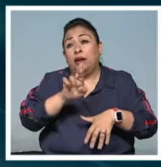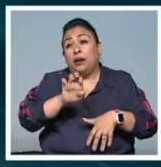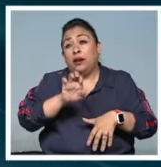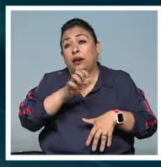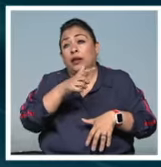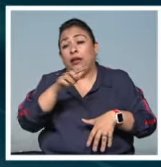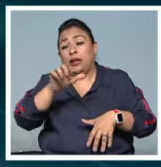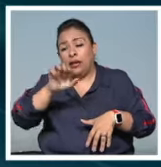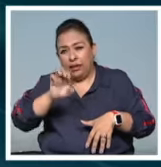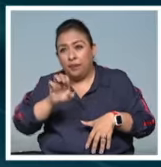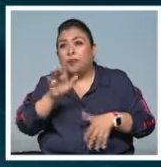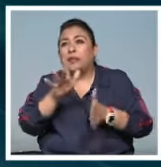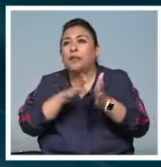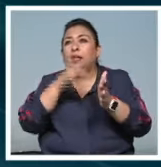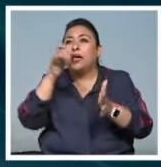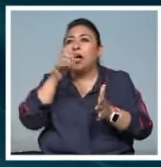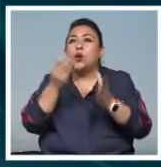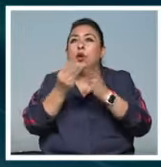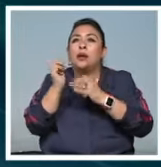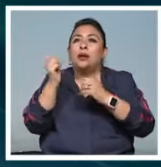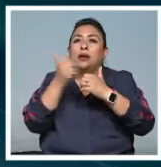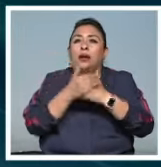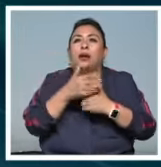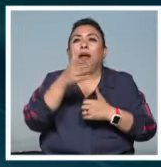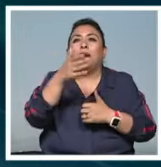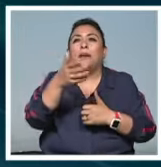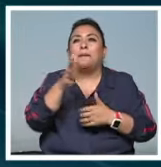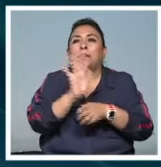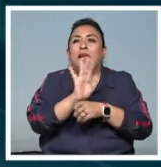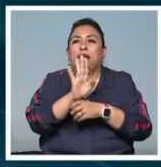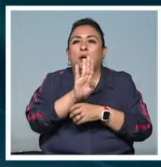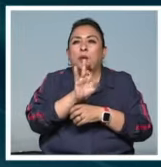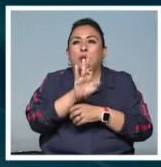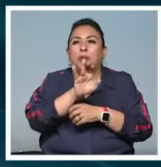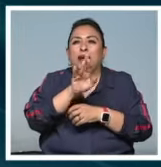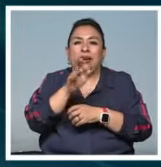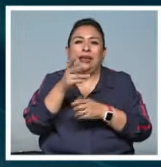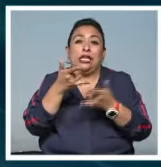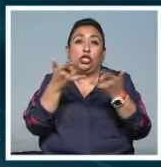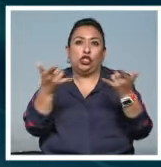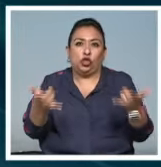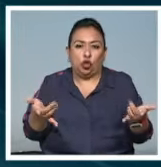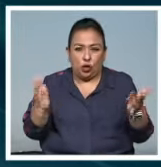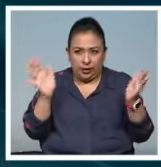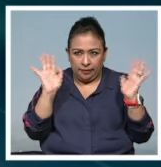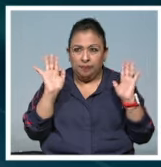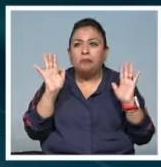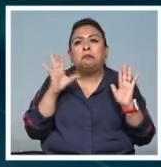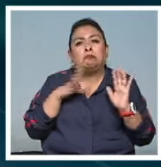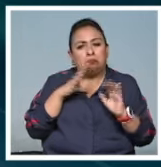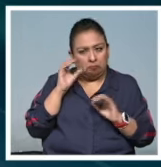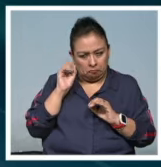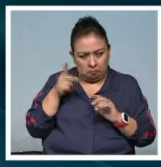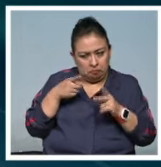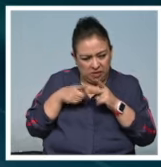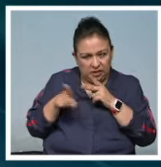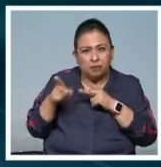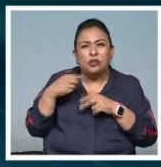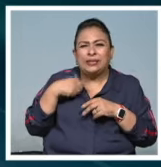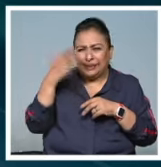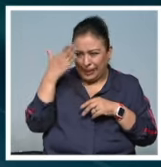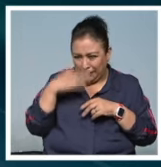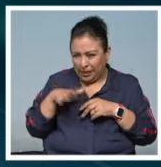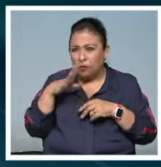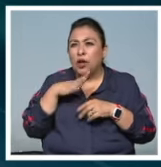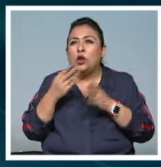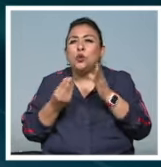la organización se inspiró en el estreno de la película Bob Marley, la leyenda. Entonces, pues le dimos, ¿no? Desde que sabíamos que se